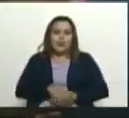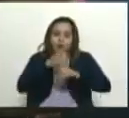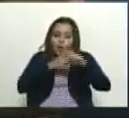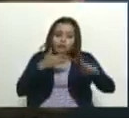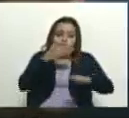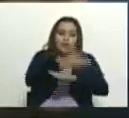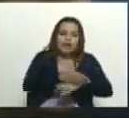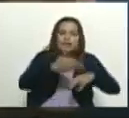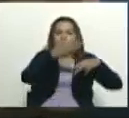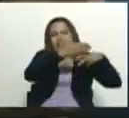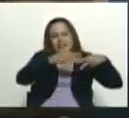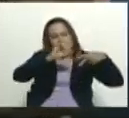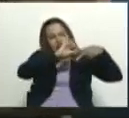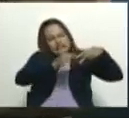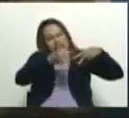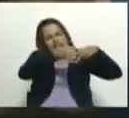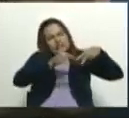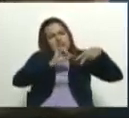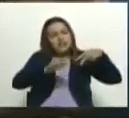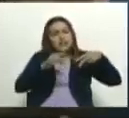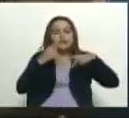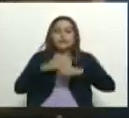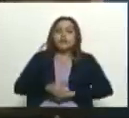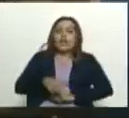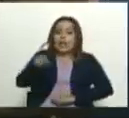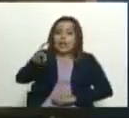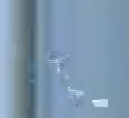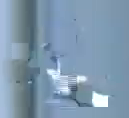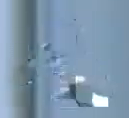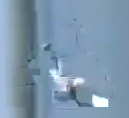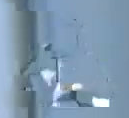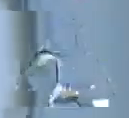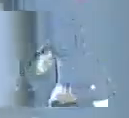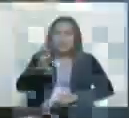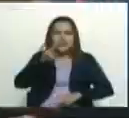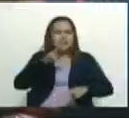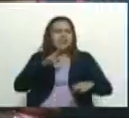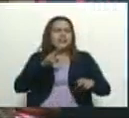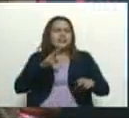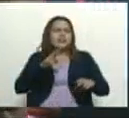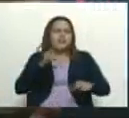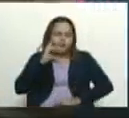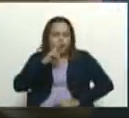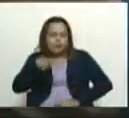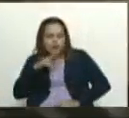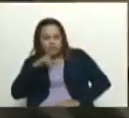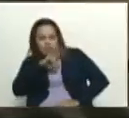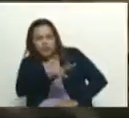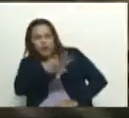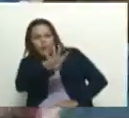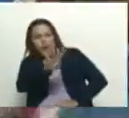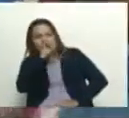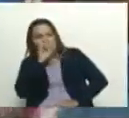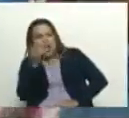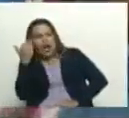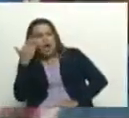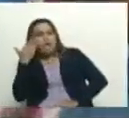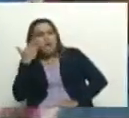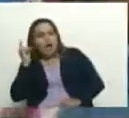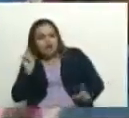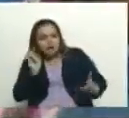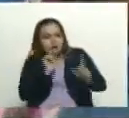cirugías y cirugías. El caso de Williamnis es el caso de una niña que, cuando la vimos, tenía 4 años, la mamá se acercó